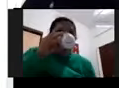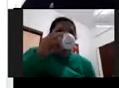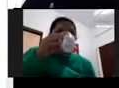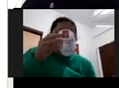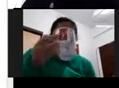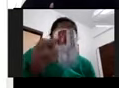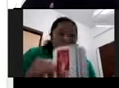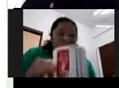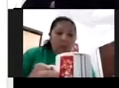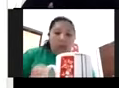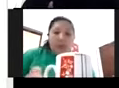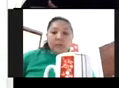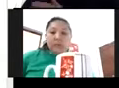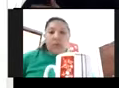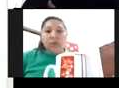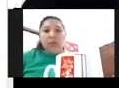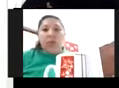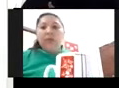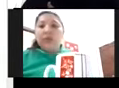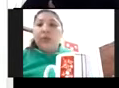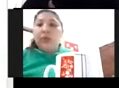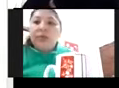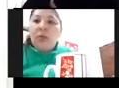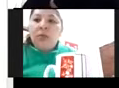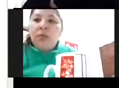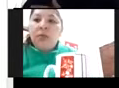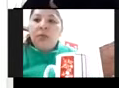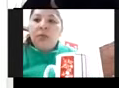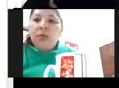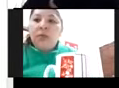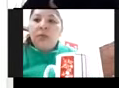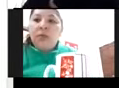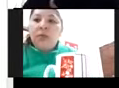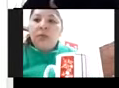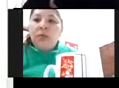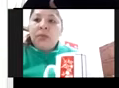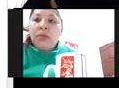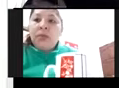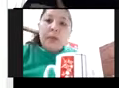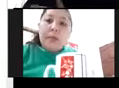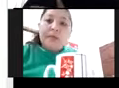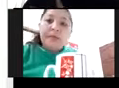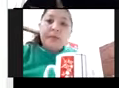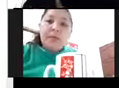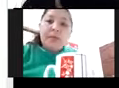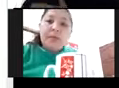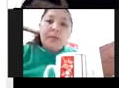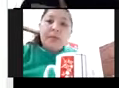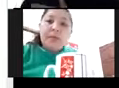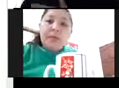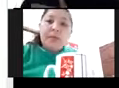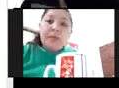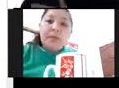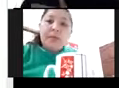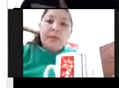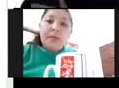cierto?, su nombre es aplicable precisamente ante la posibilidad de que sean claros